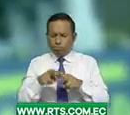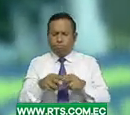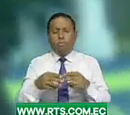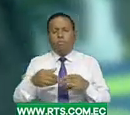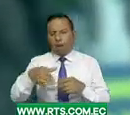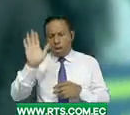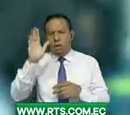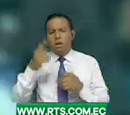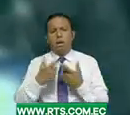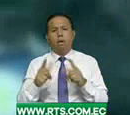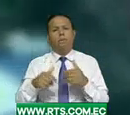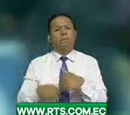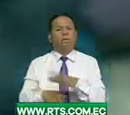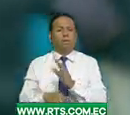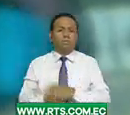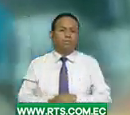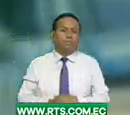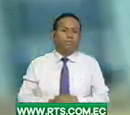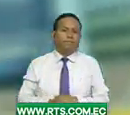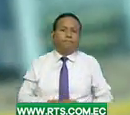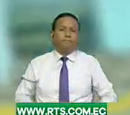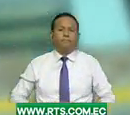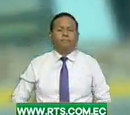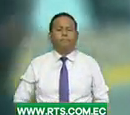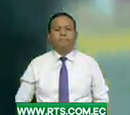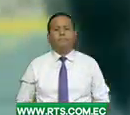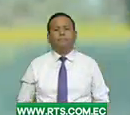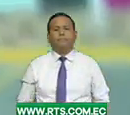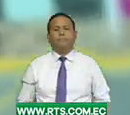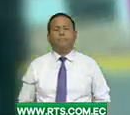camino. Informó Iván Casamén.